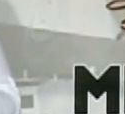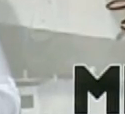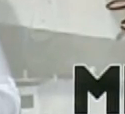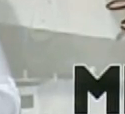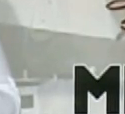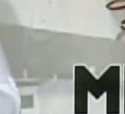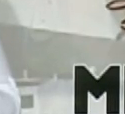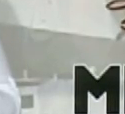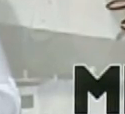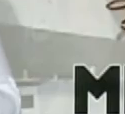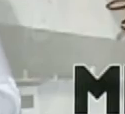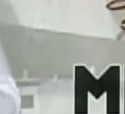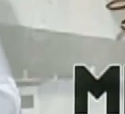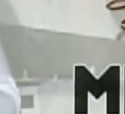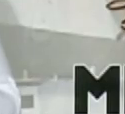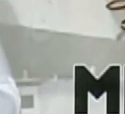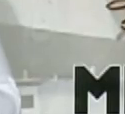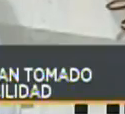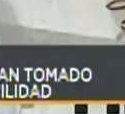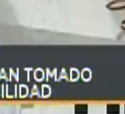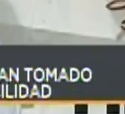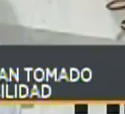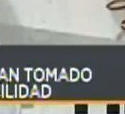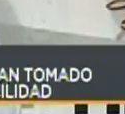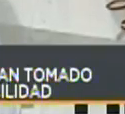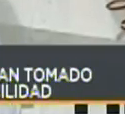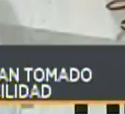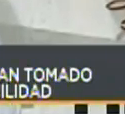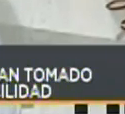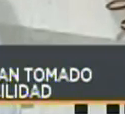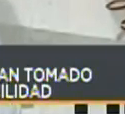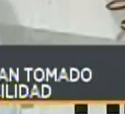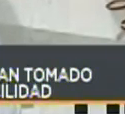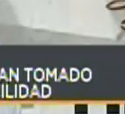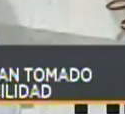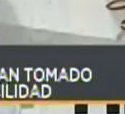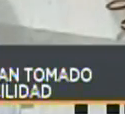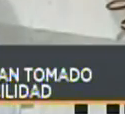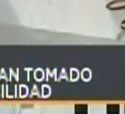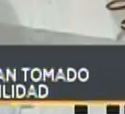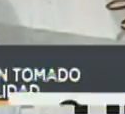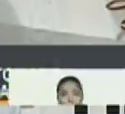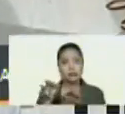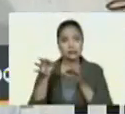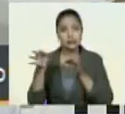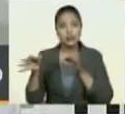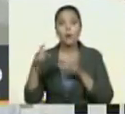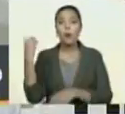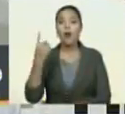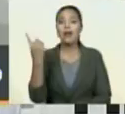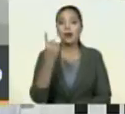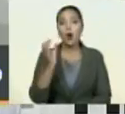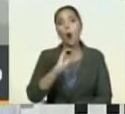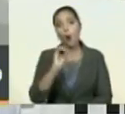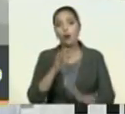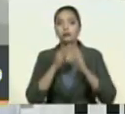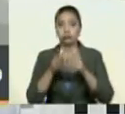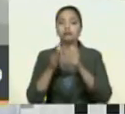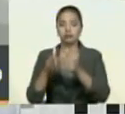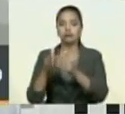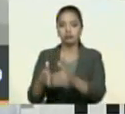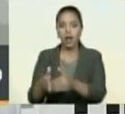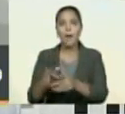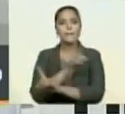helicópteros, algunos son en Amazonas y en Bolívar, son de acceso a través de helicópteros y a través por vías fluviales, pero